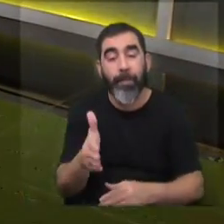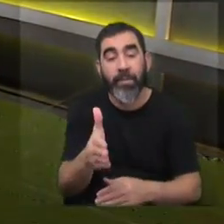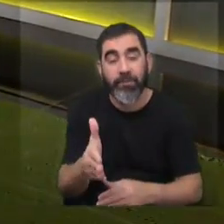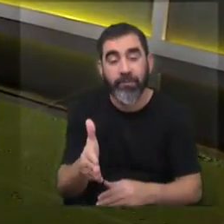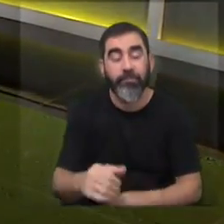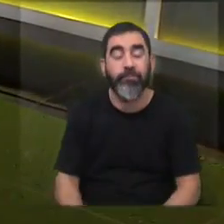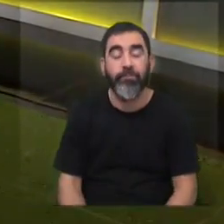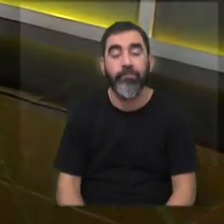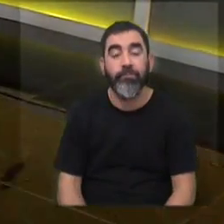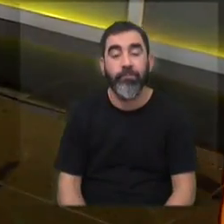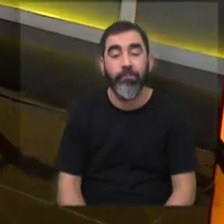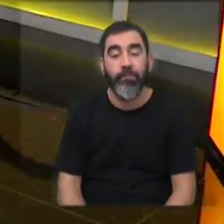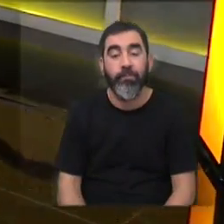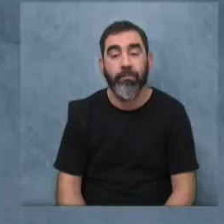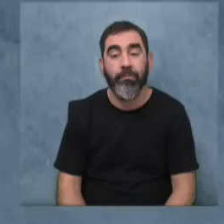de las